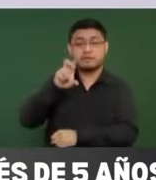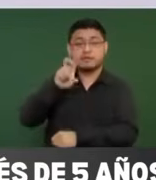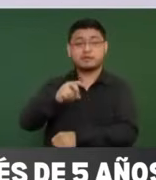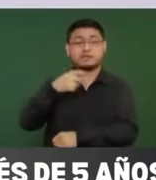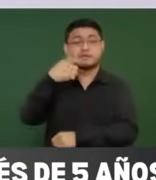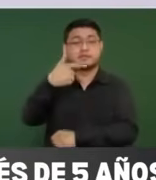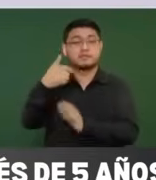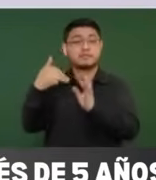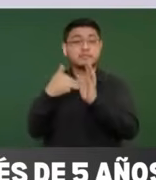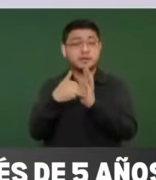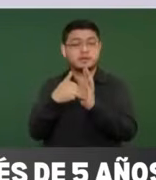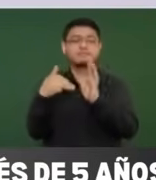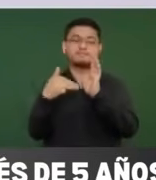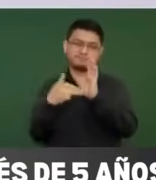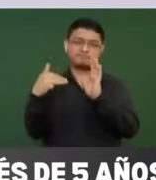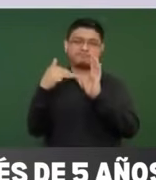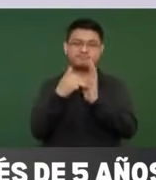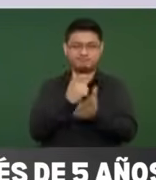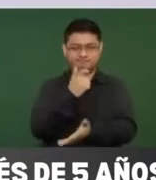37,000,000,000 de pesos.